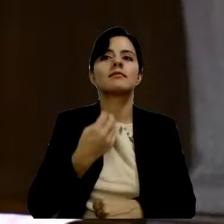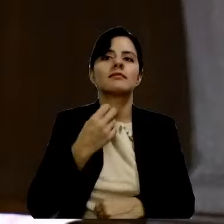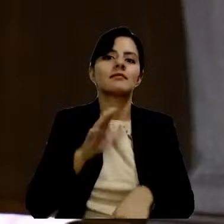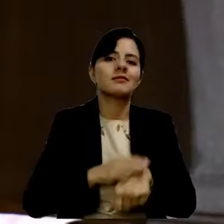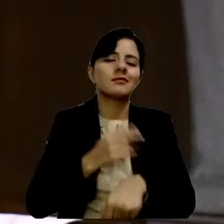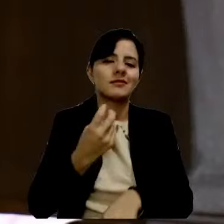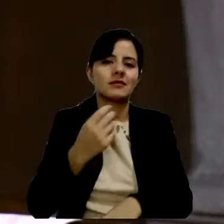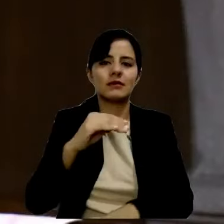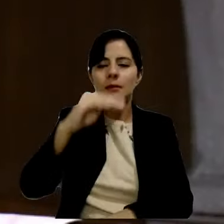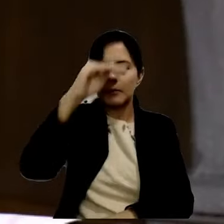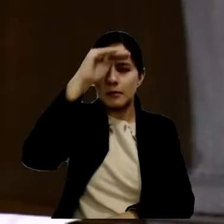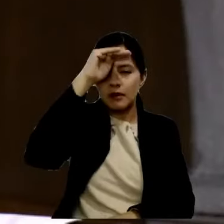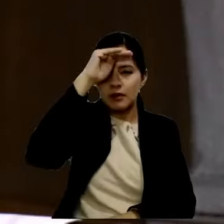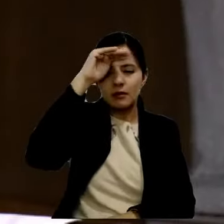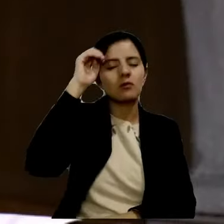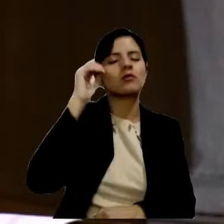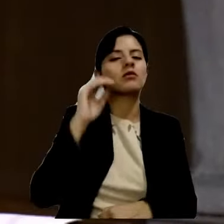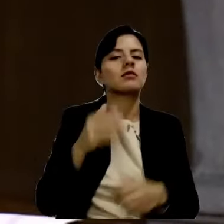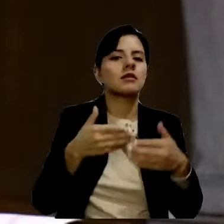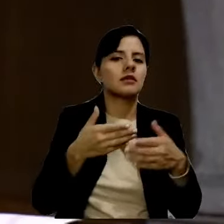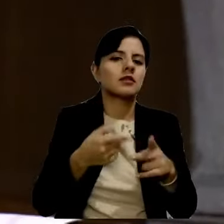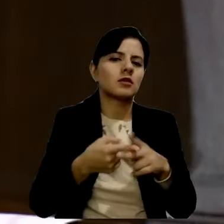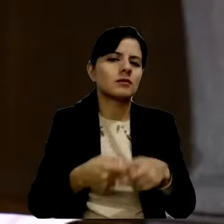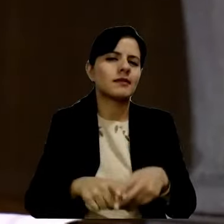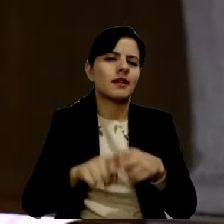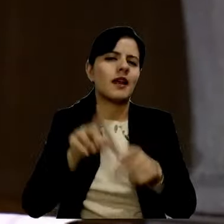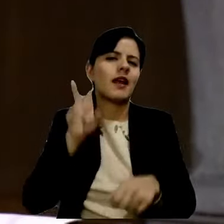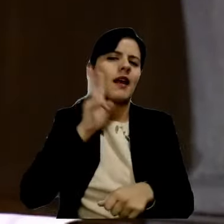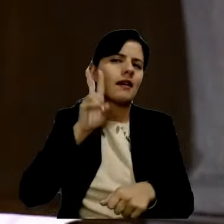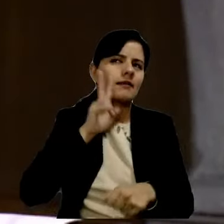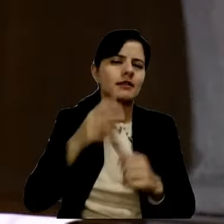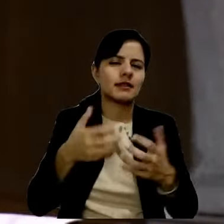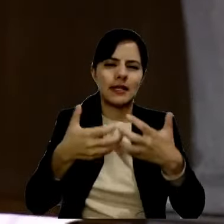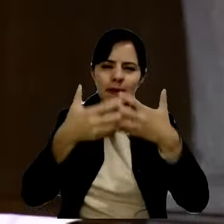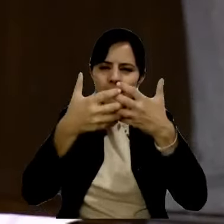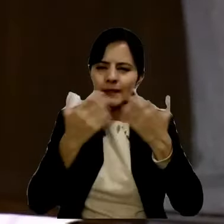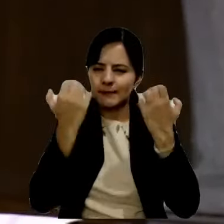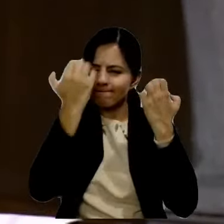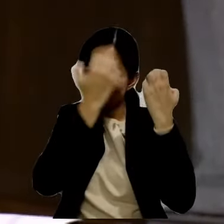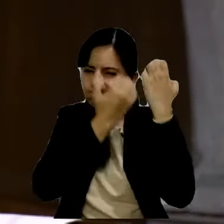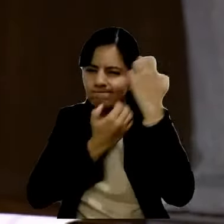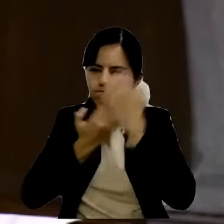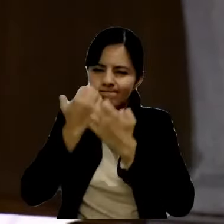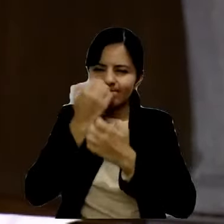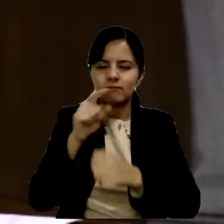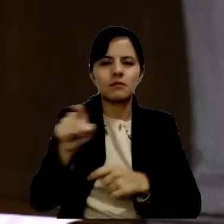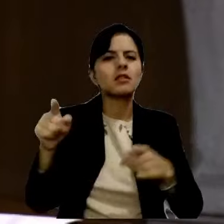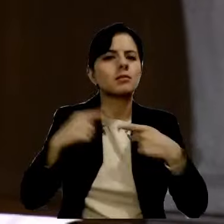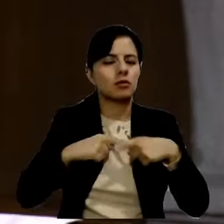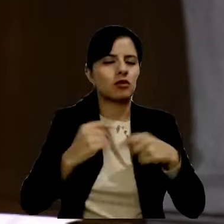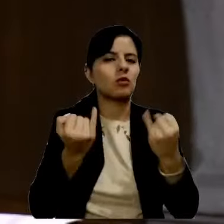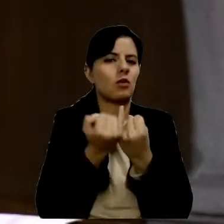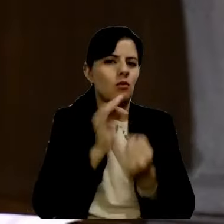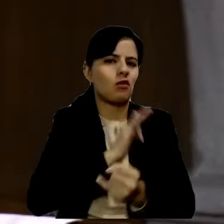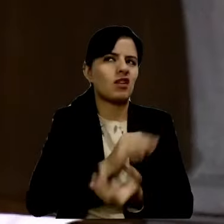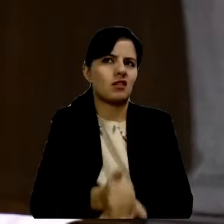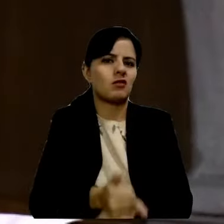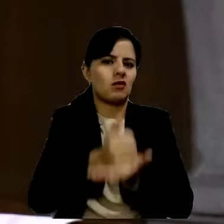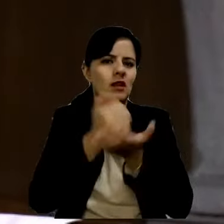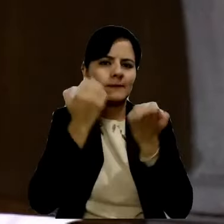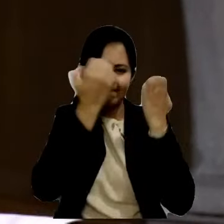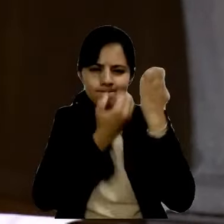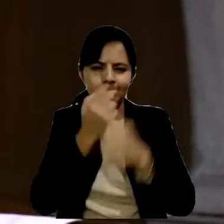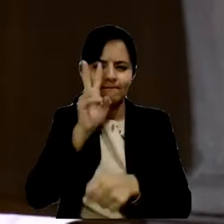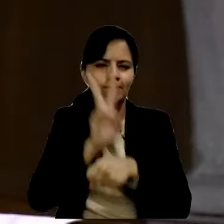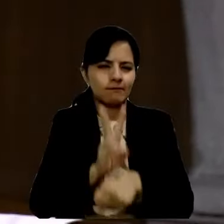pertinente abrir el proceso de concesiones al escrutinio público con la finalidad de fomentar la transparencia